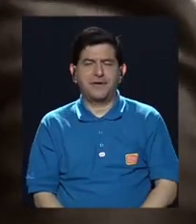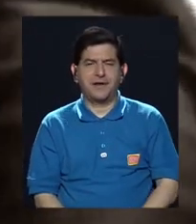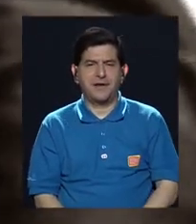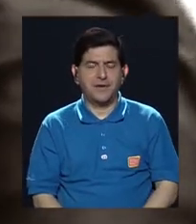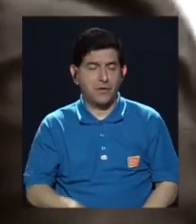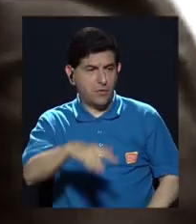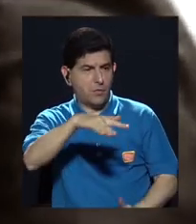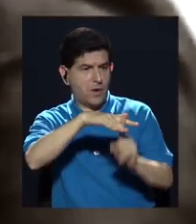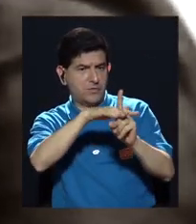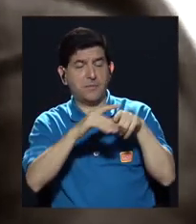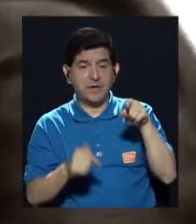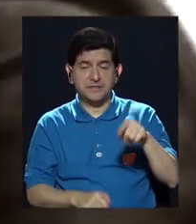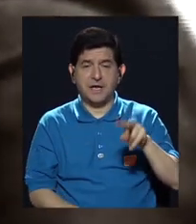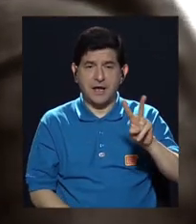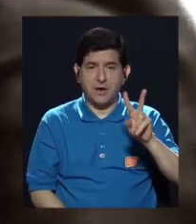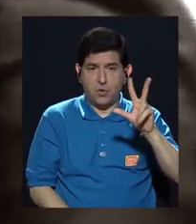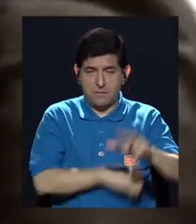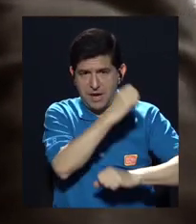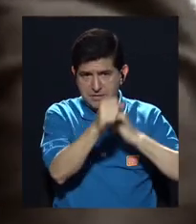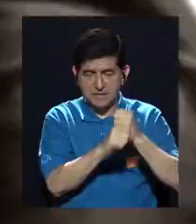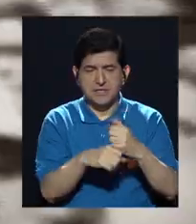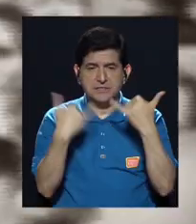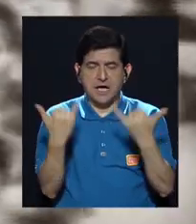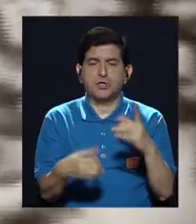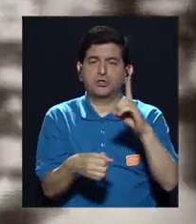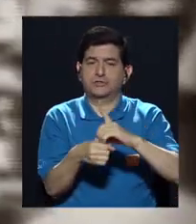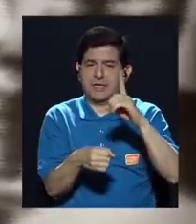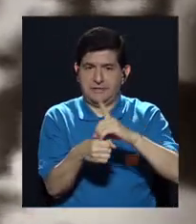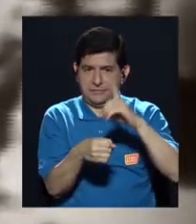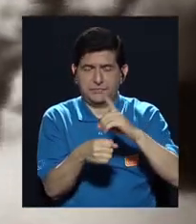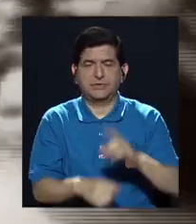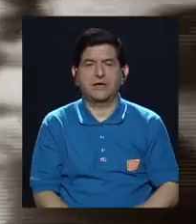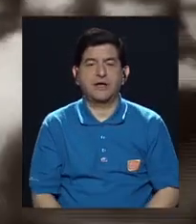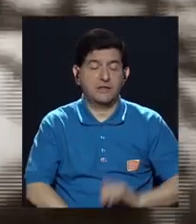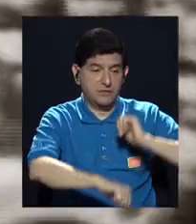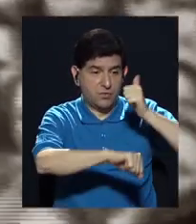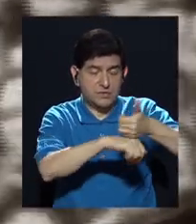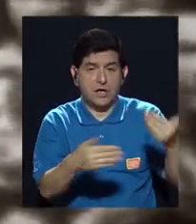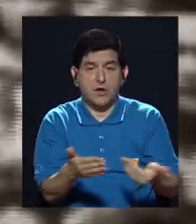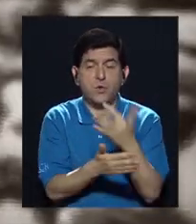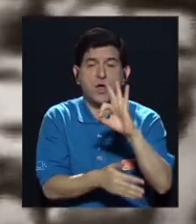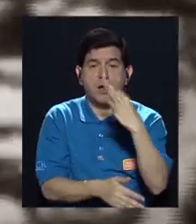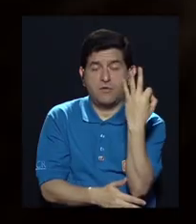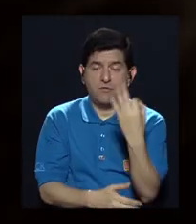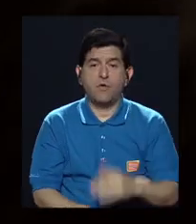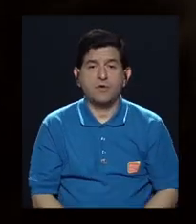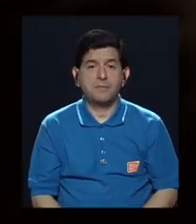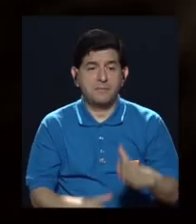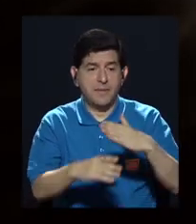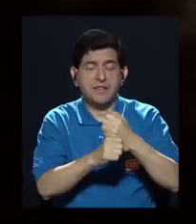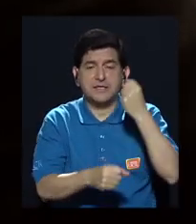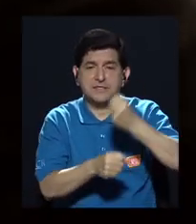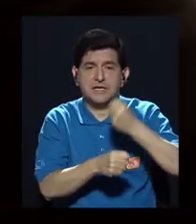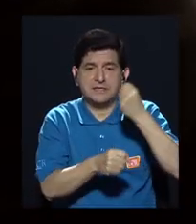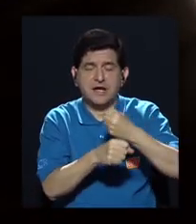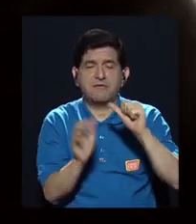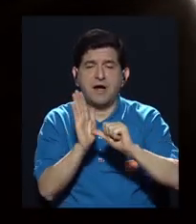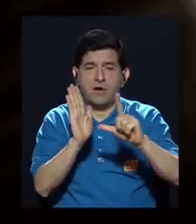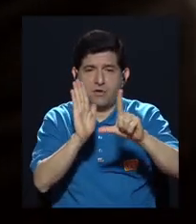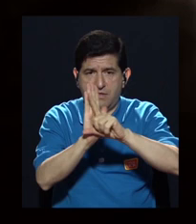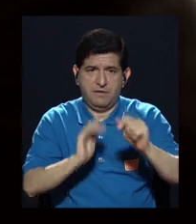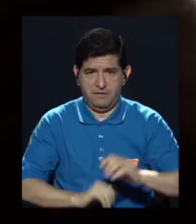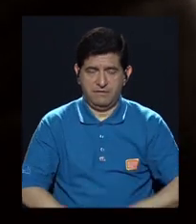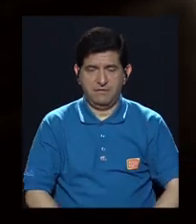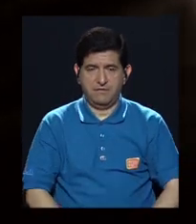cuando surge él y llega a los 23 años al Congreso, crea una nueva forma de hacer labor parlamentaria.